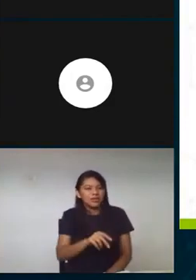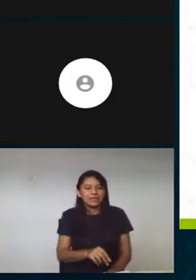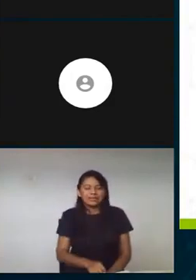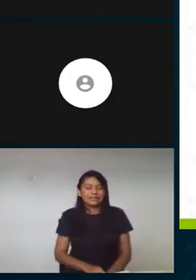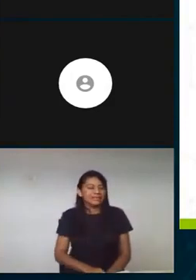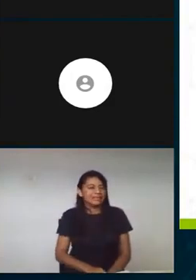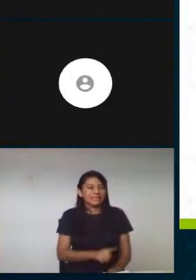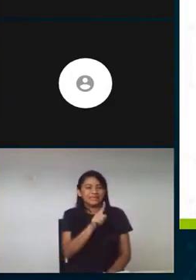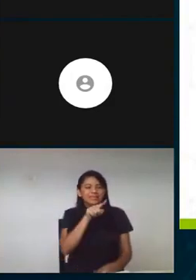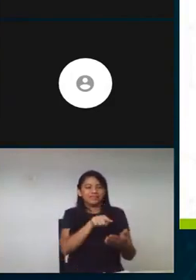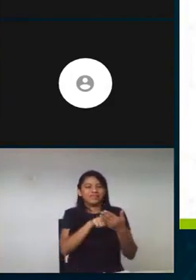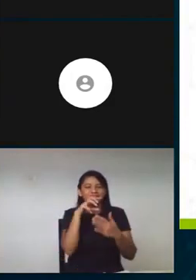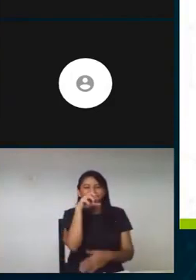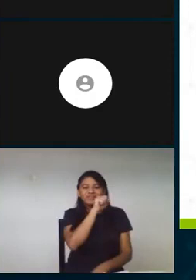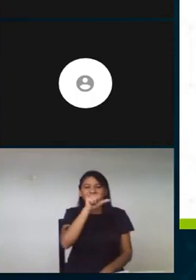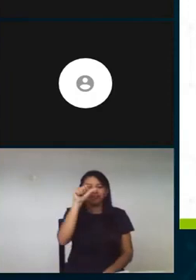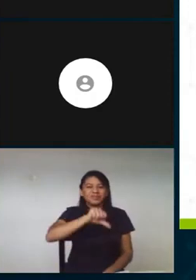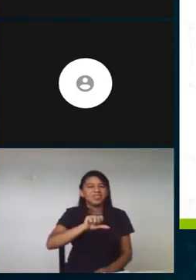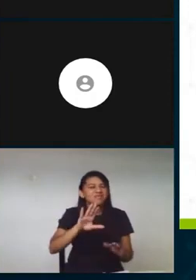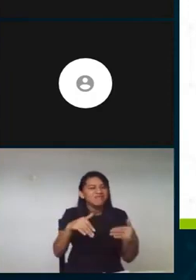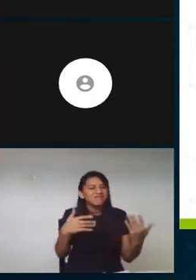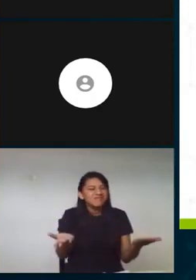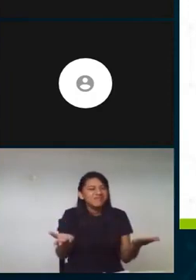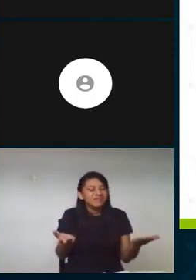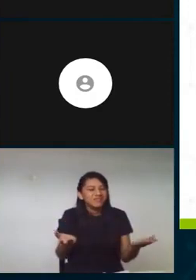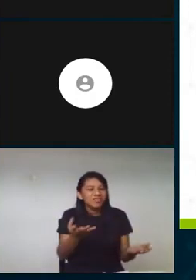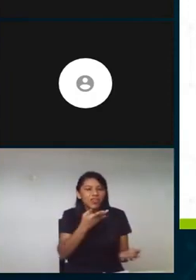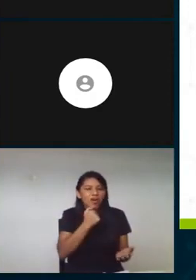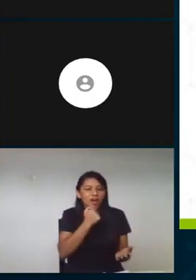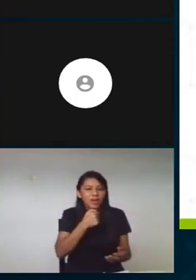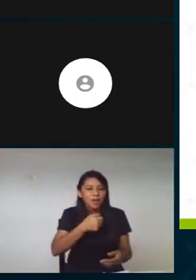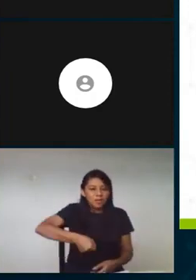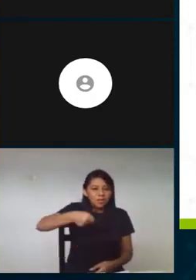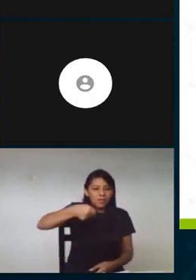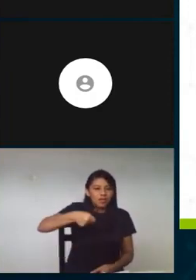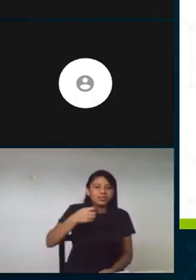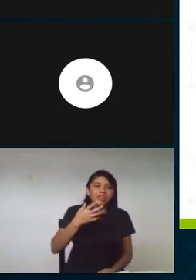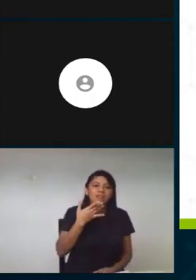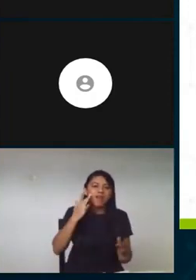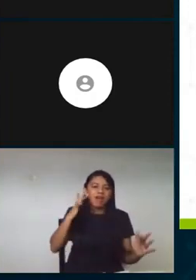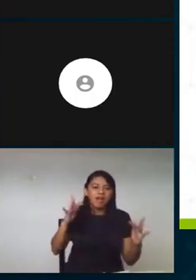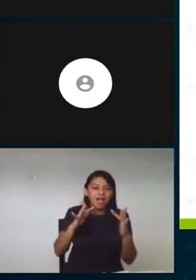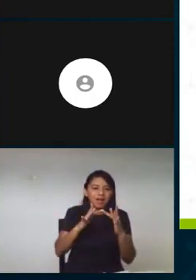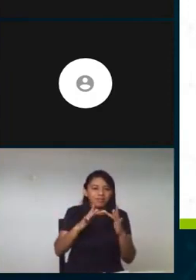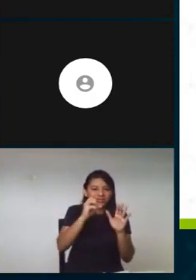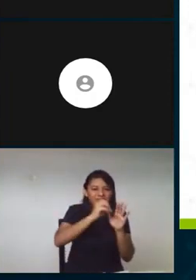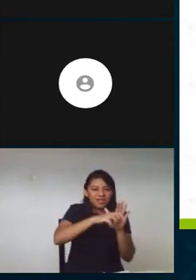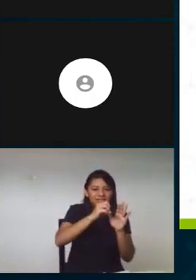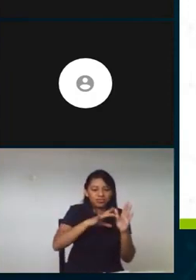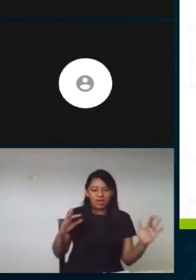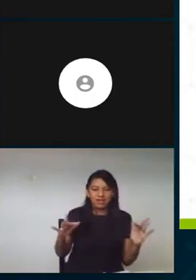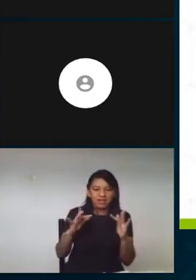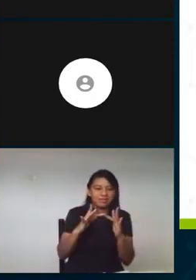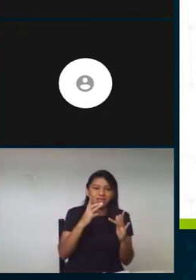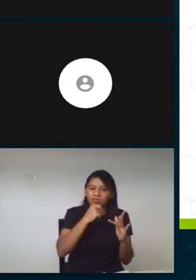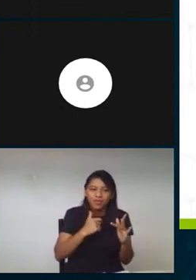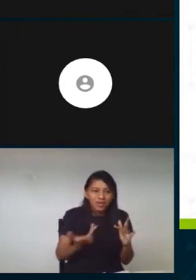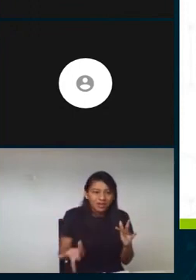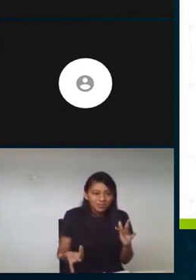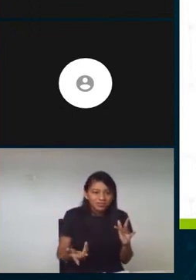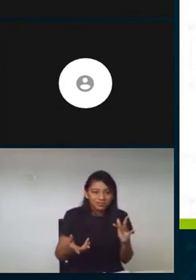No se cuenta con, digamos, contenedores aptos para la deposición de estos residuos. Y en tema de